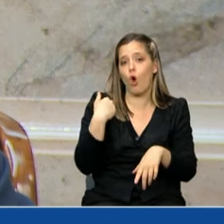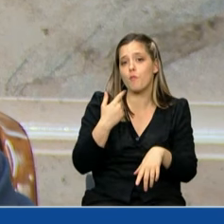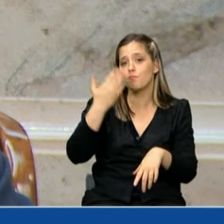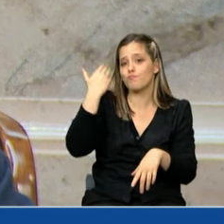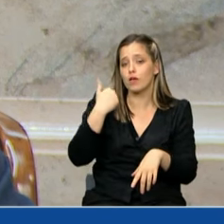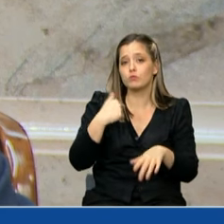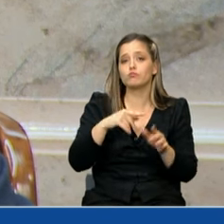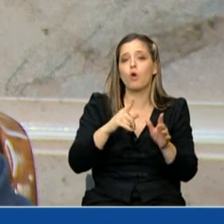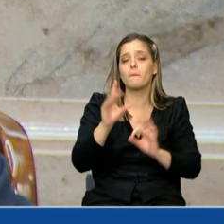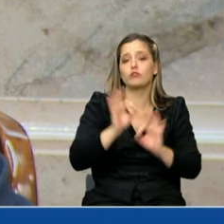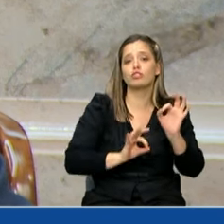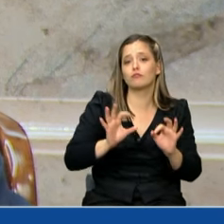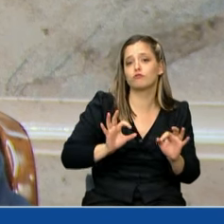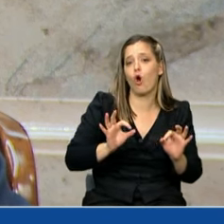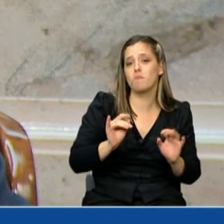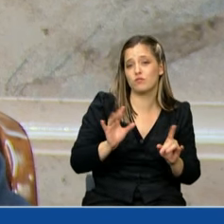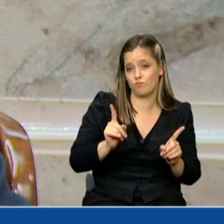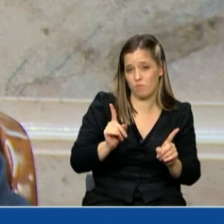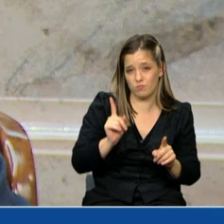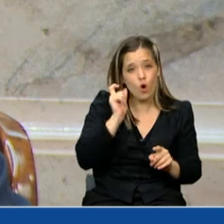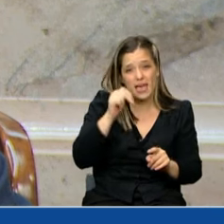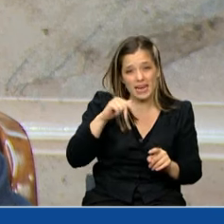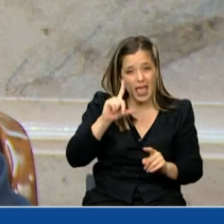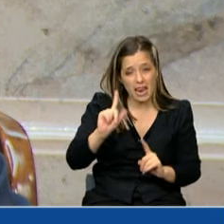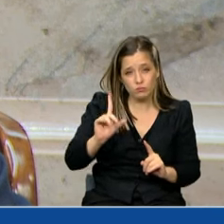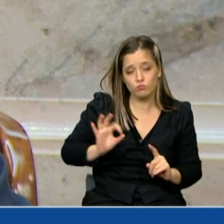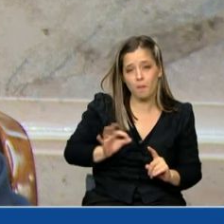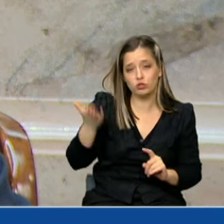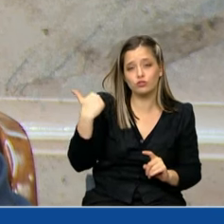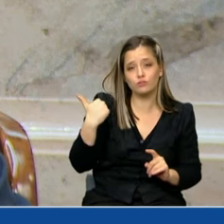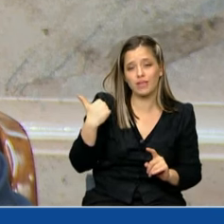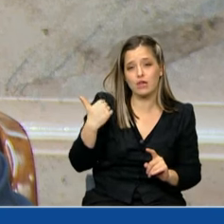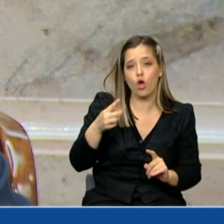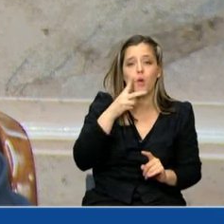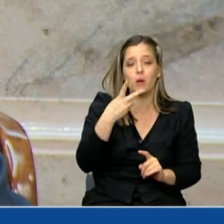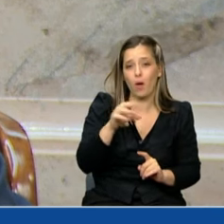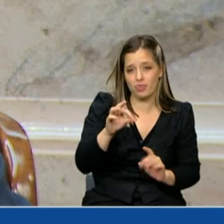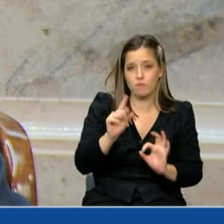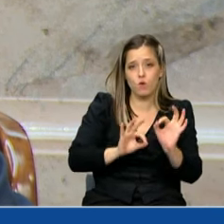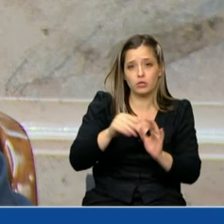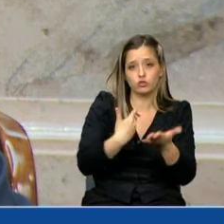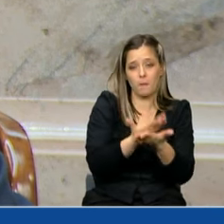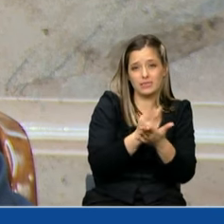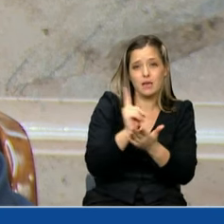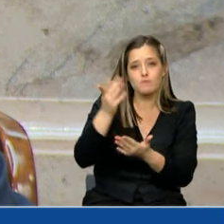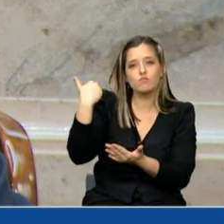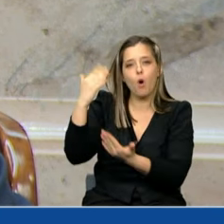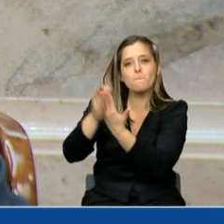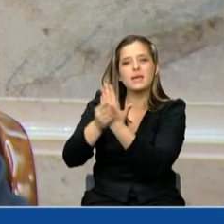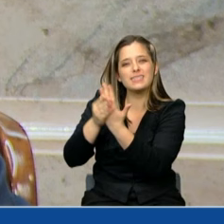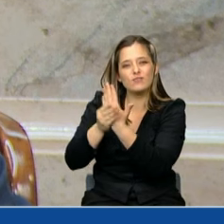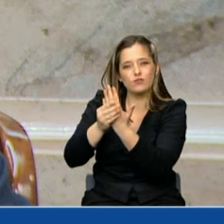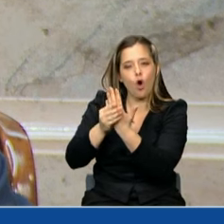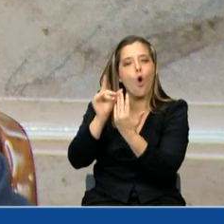promoción de gnl que hice en el año 2020 al presidente de la nación como se lo mandé al entonces ministro de economía se lo mandé a Martín